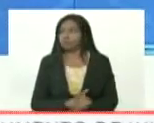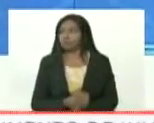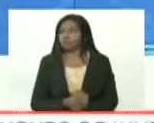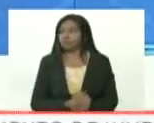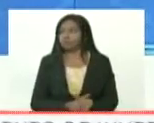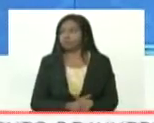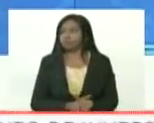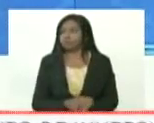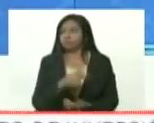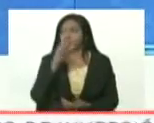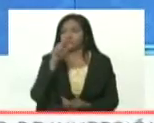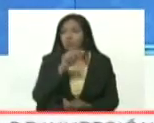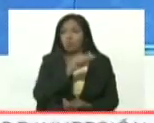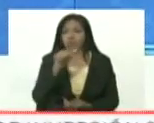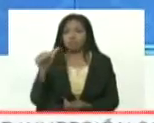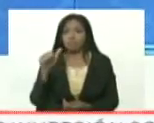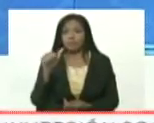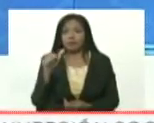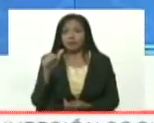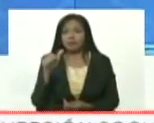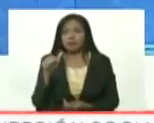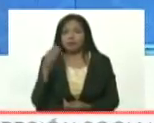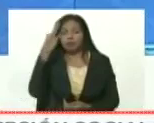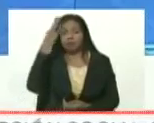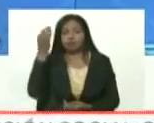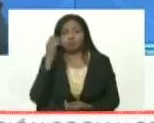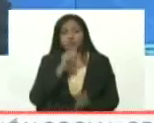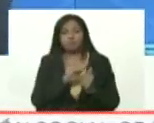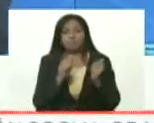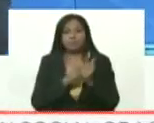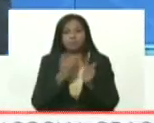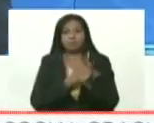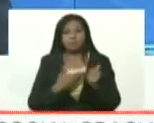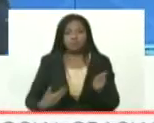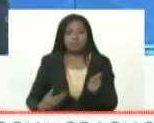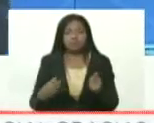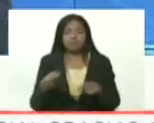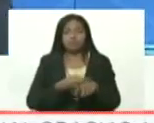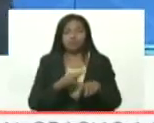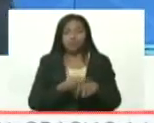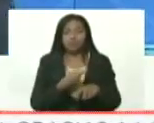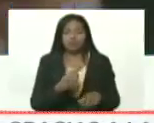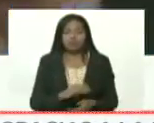cada semana el Consejo de Vicepresidentes de Gobierno